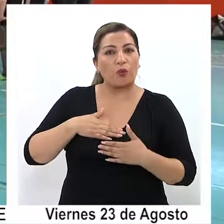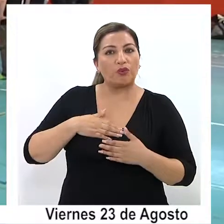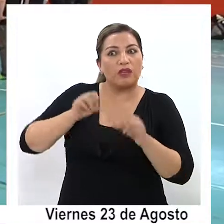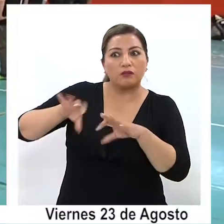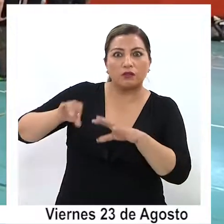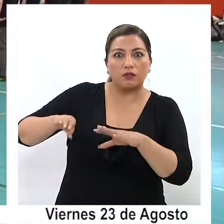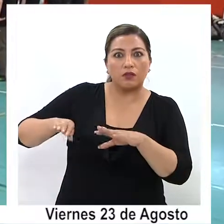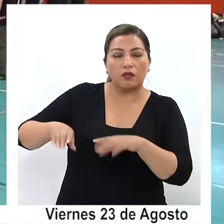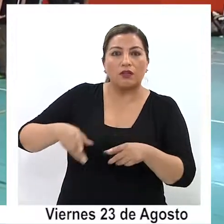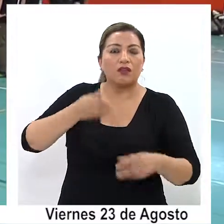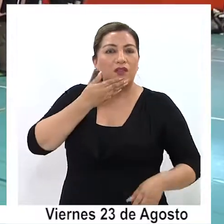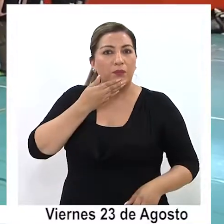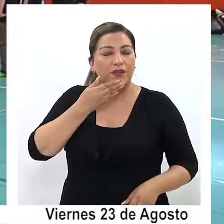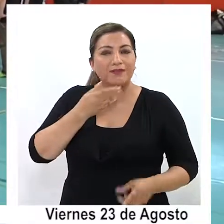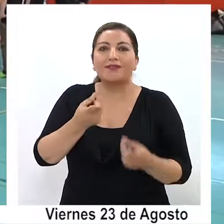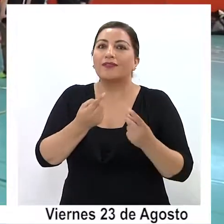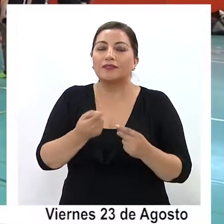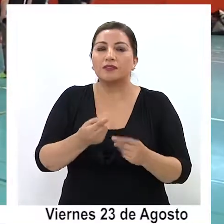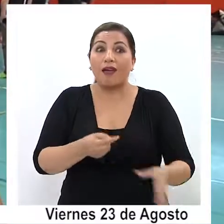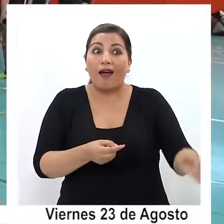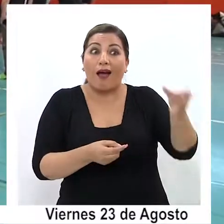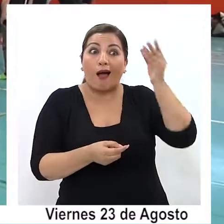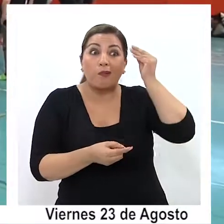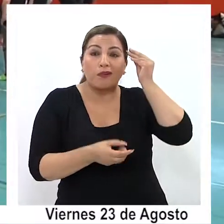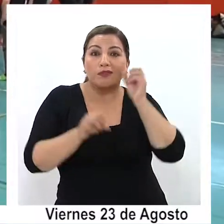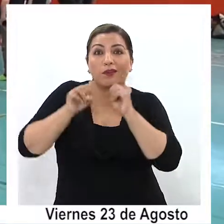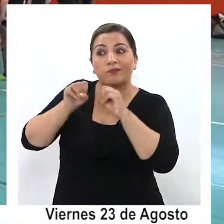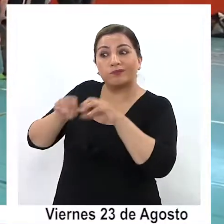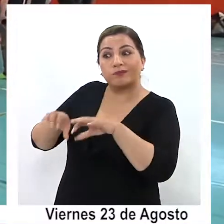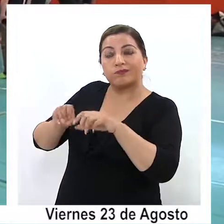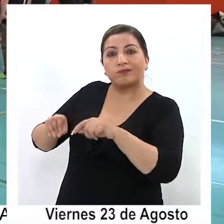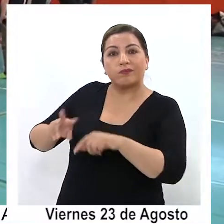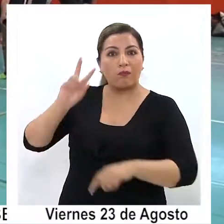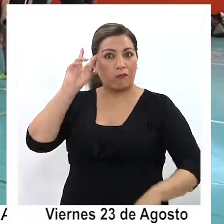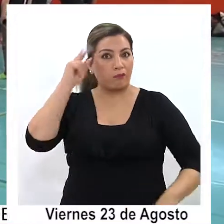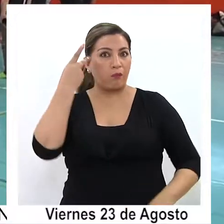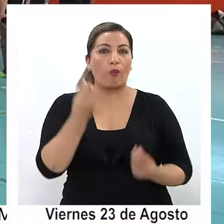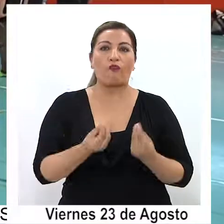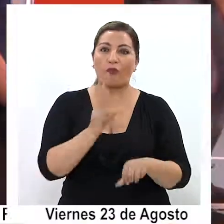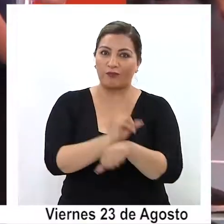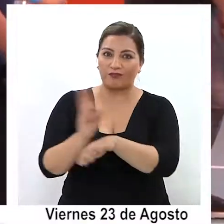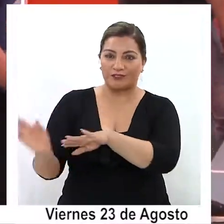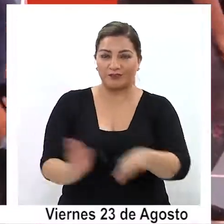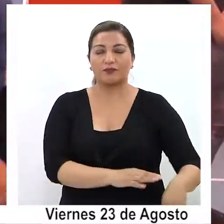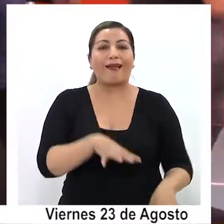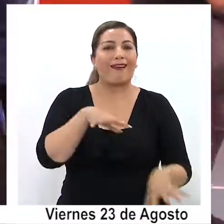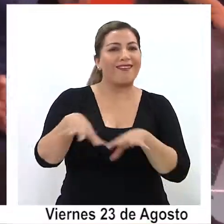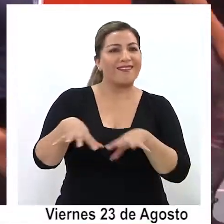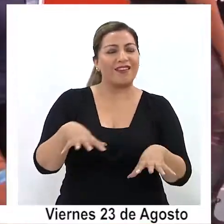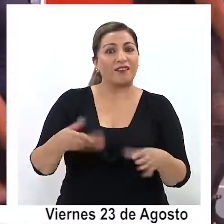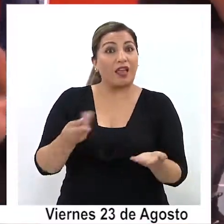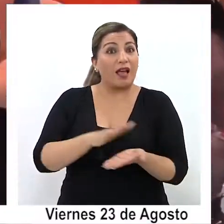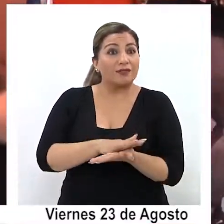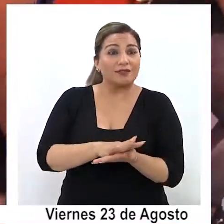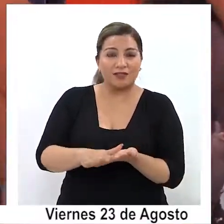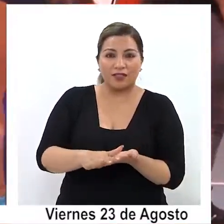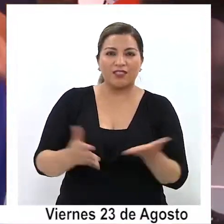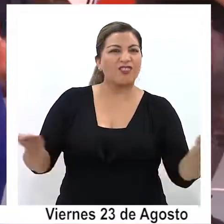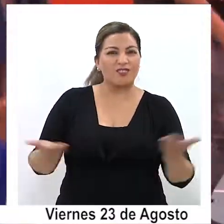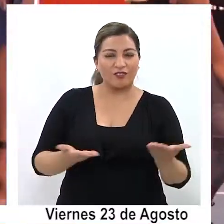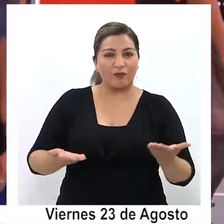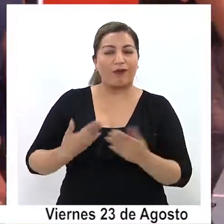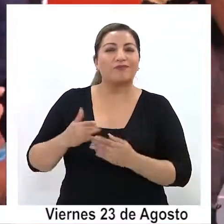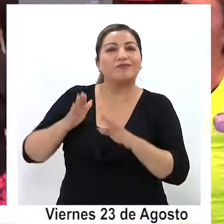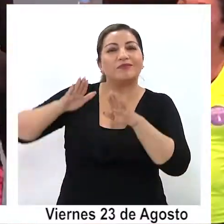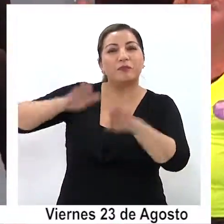hacer clases pero también es necesario aprender a cómo convertirse en un buen profesor. La actividad fue gratuita gracias